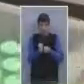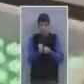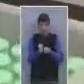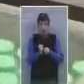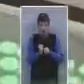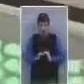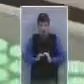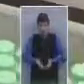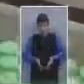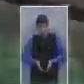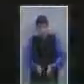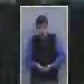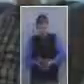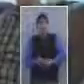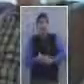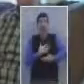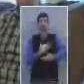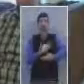leche.